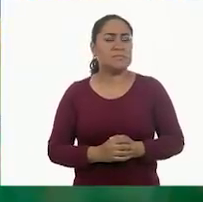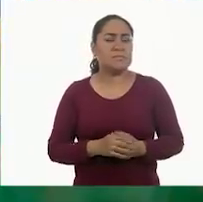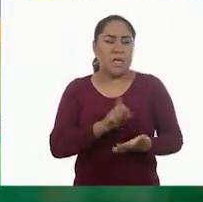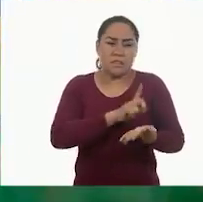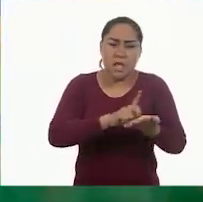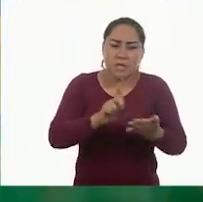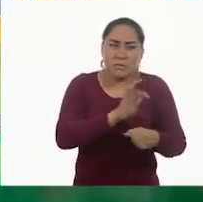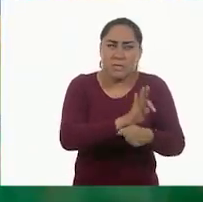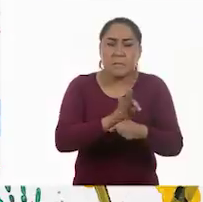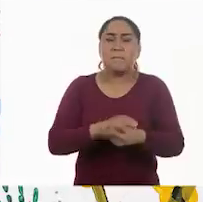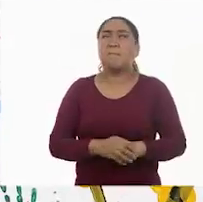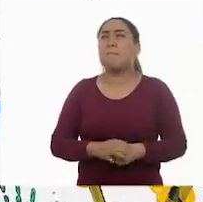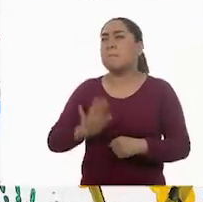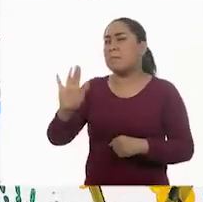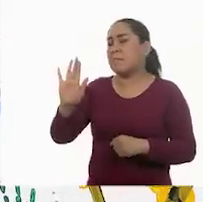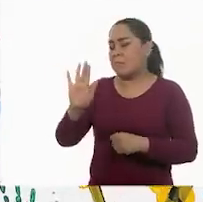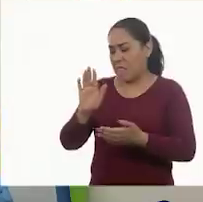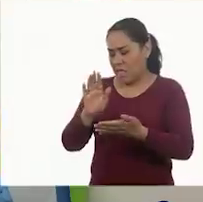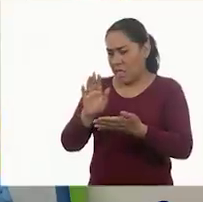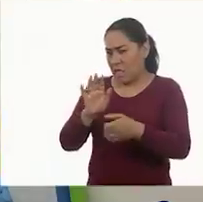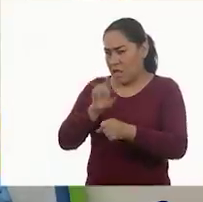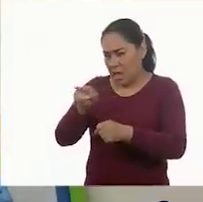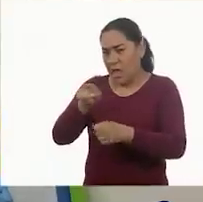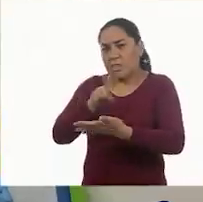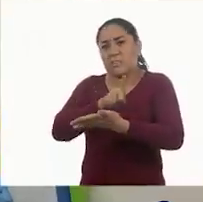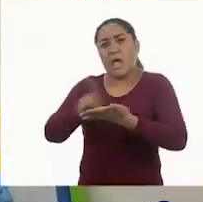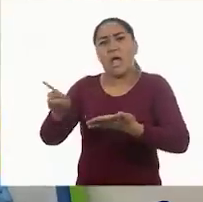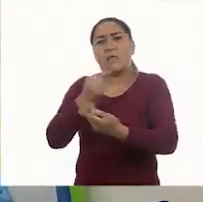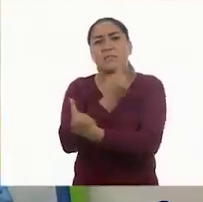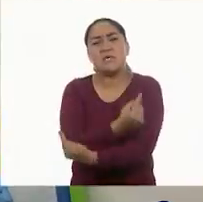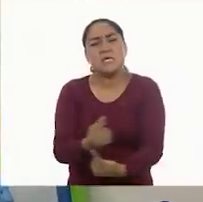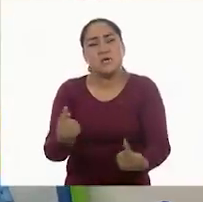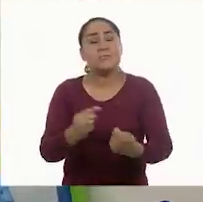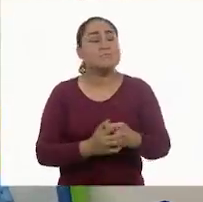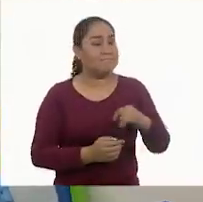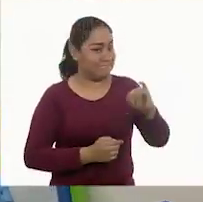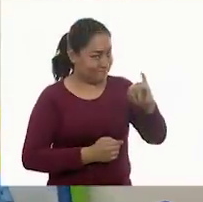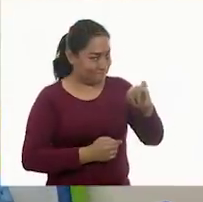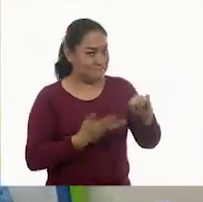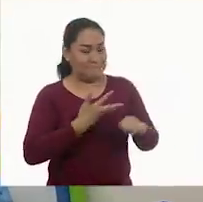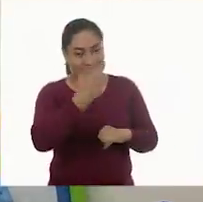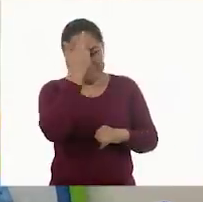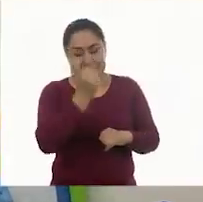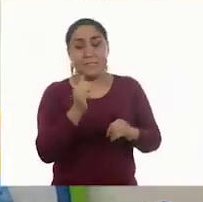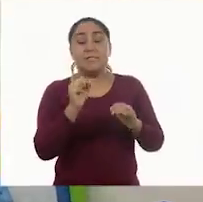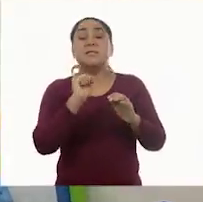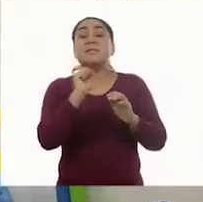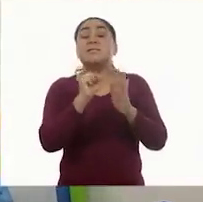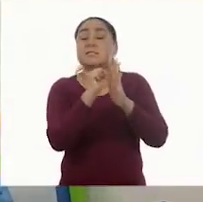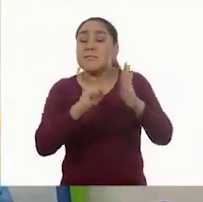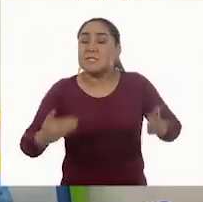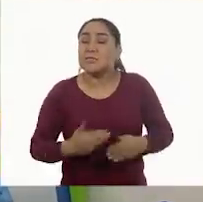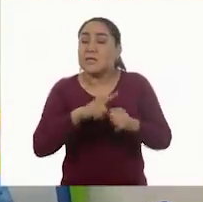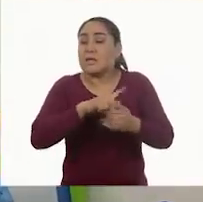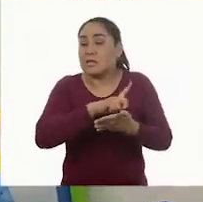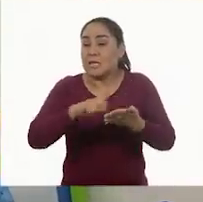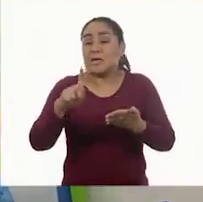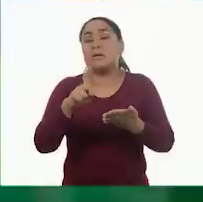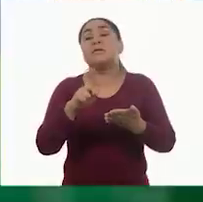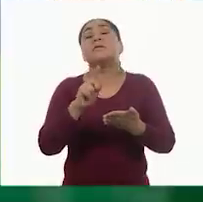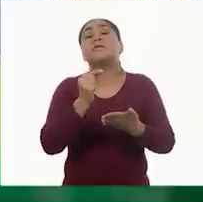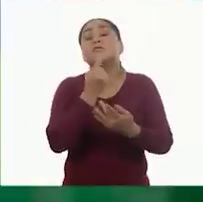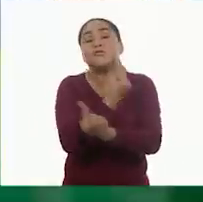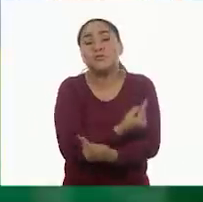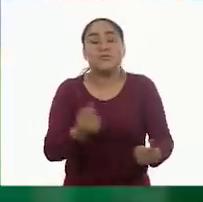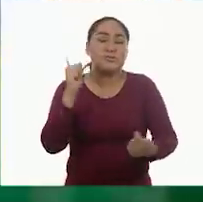Yo no. ¿La de derechos de niños? Sí, efectivamente, el Sistema Nacional para la Protección de los Derechos de las Niñas y de los Niños.